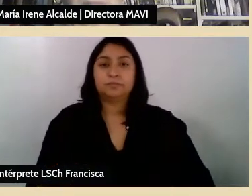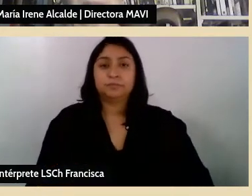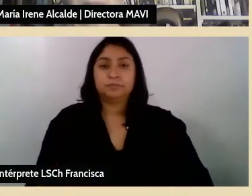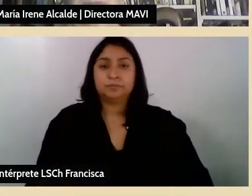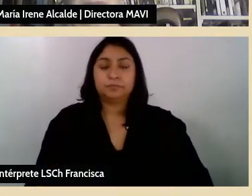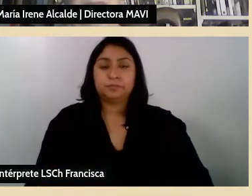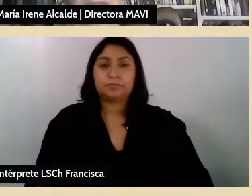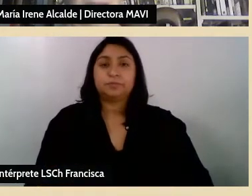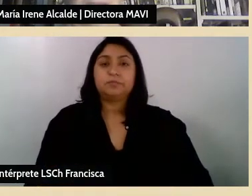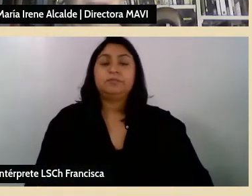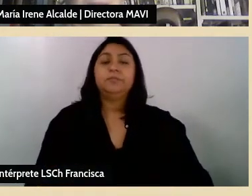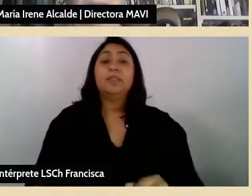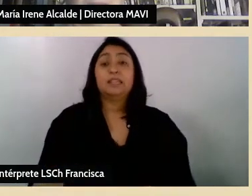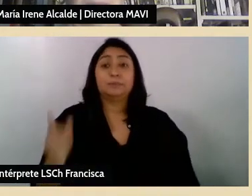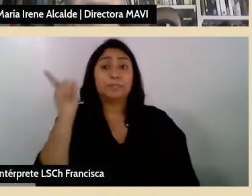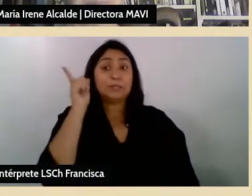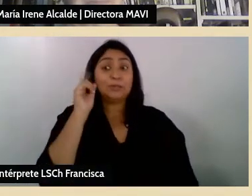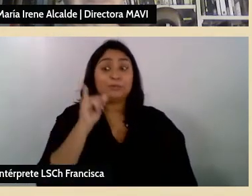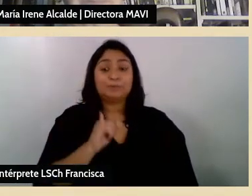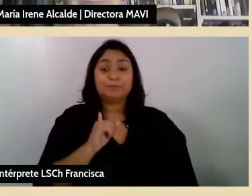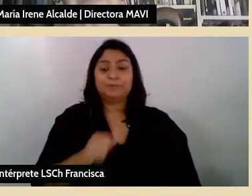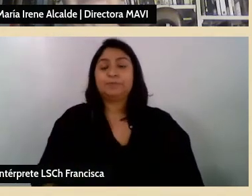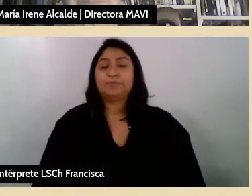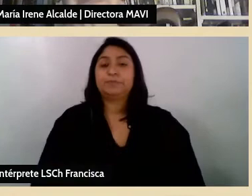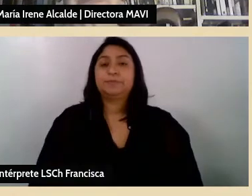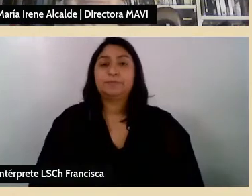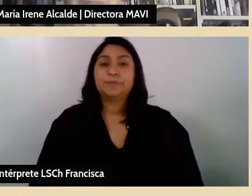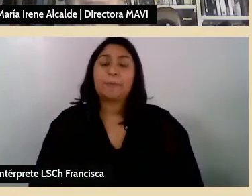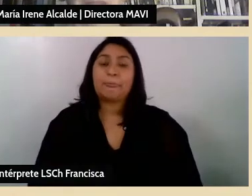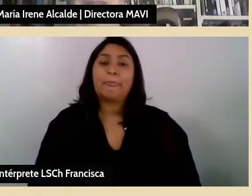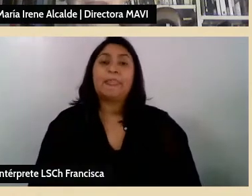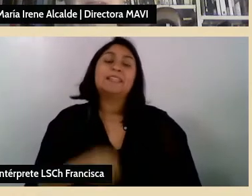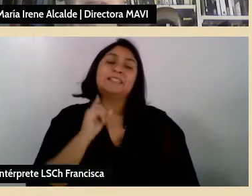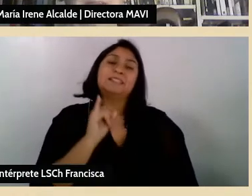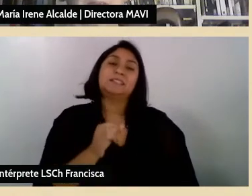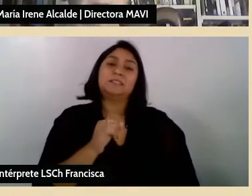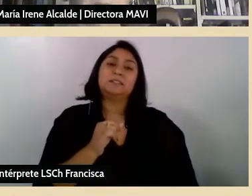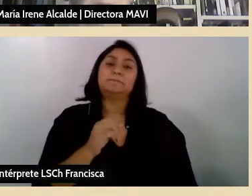Ahí sí, ¿me escucho? Ya, mira, sí, sin duda